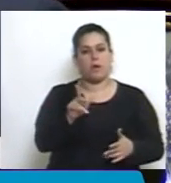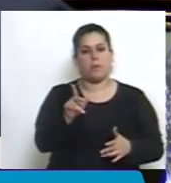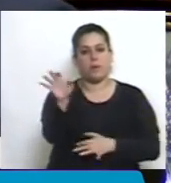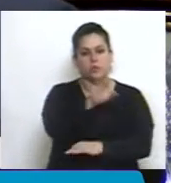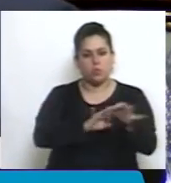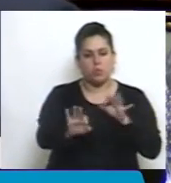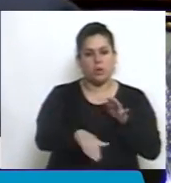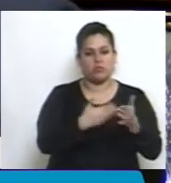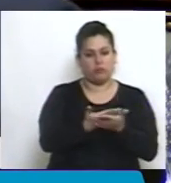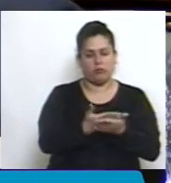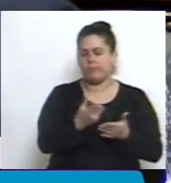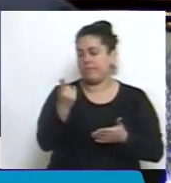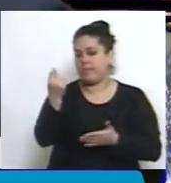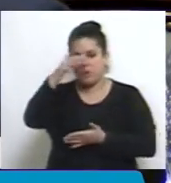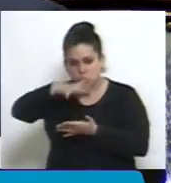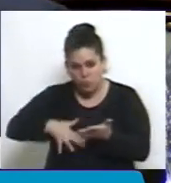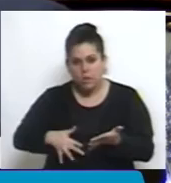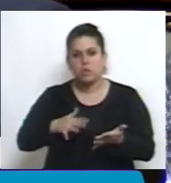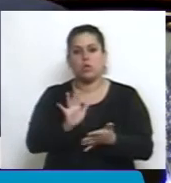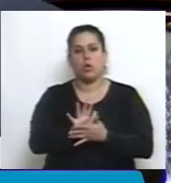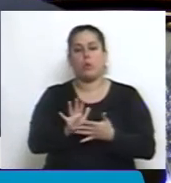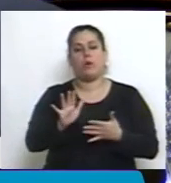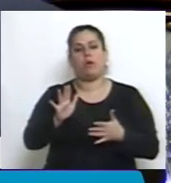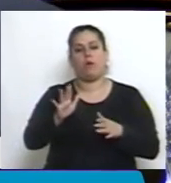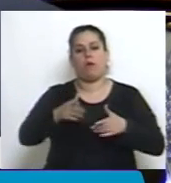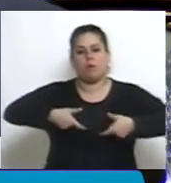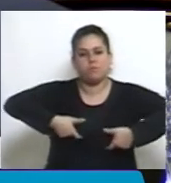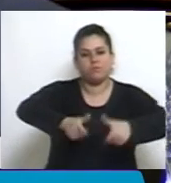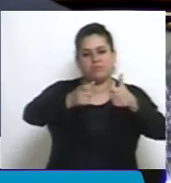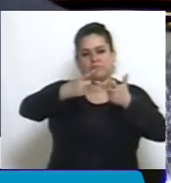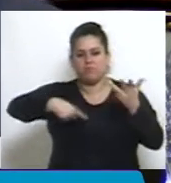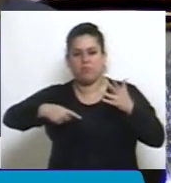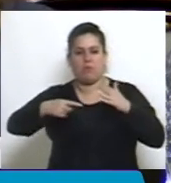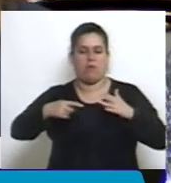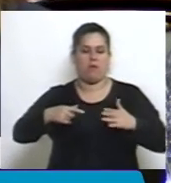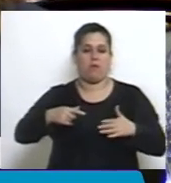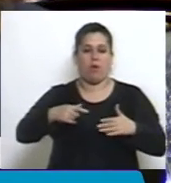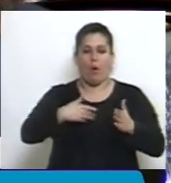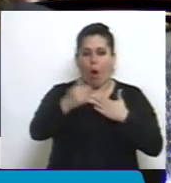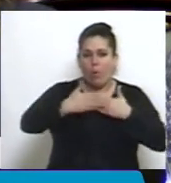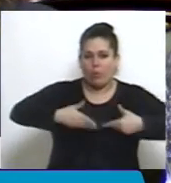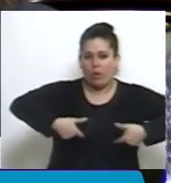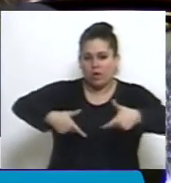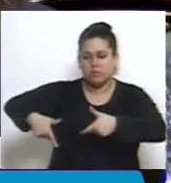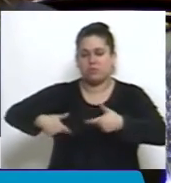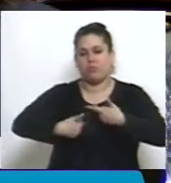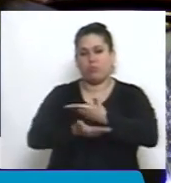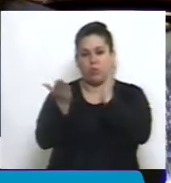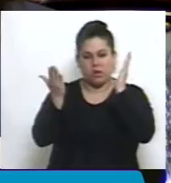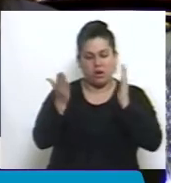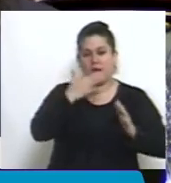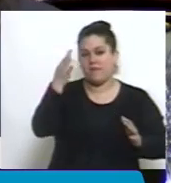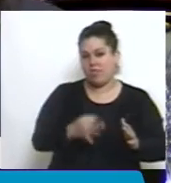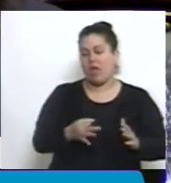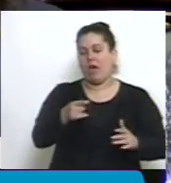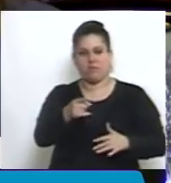presupuesto de la obra pública plurianual. Toda la obra pública está